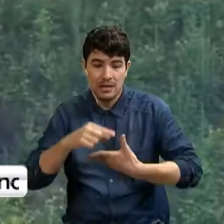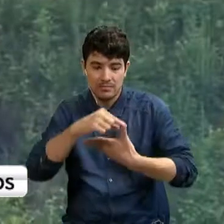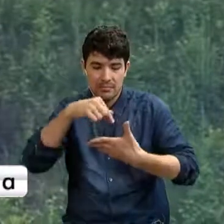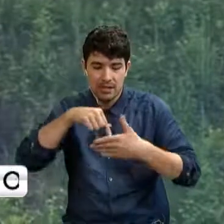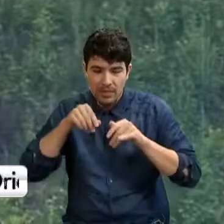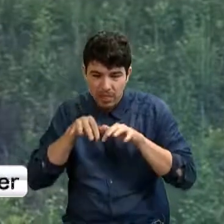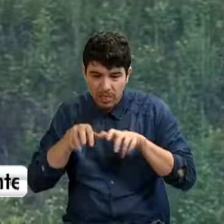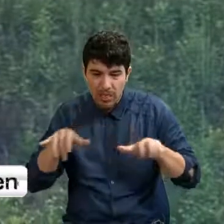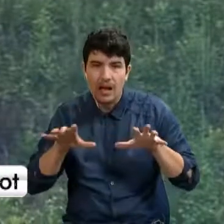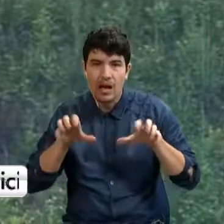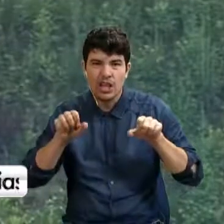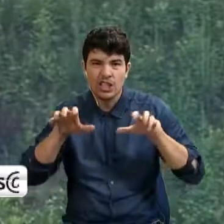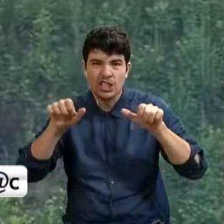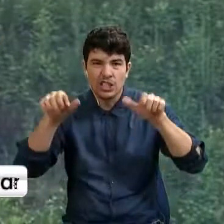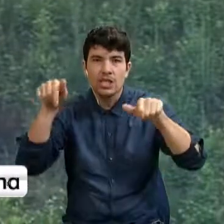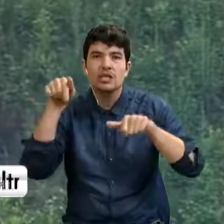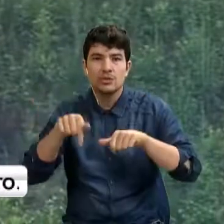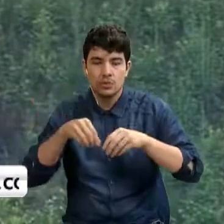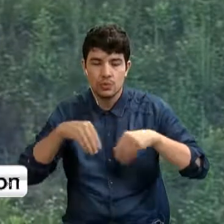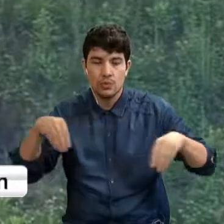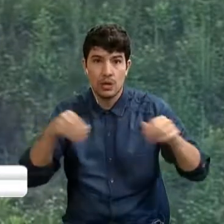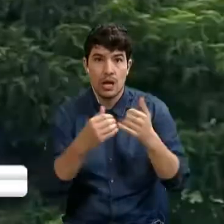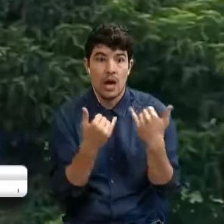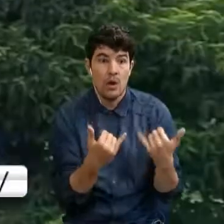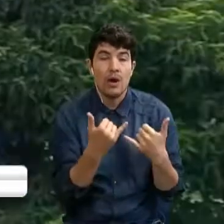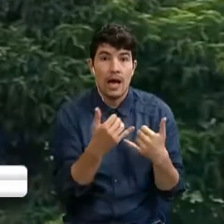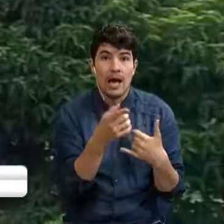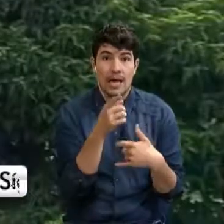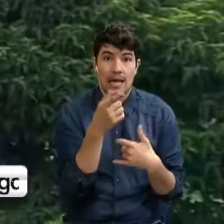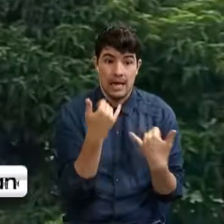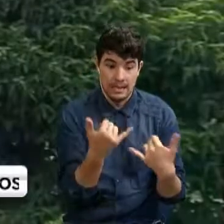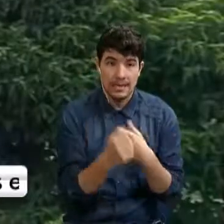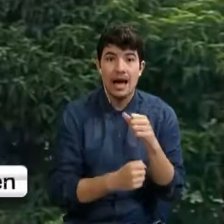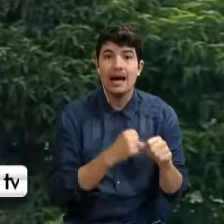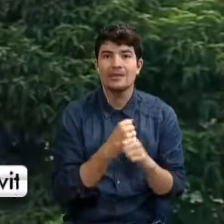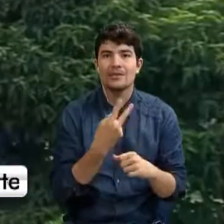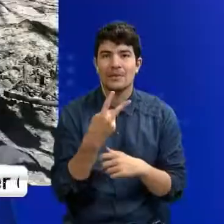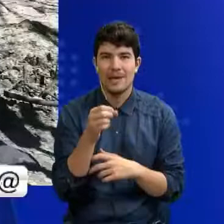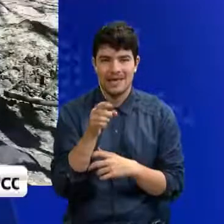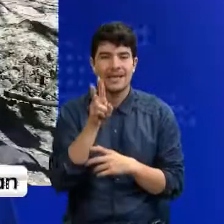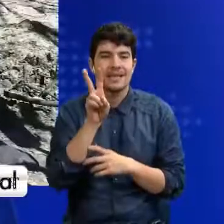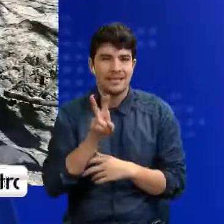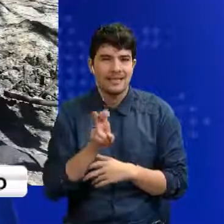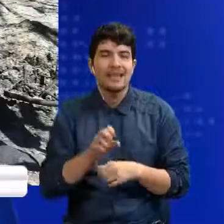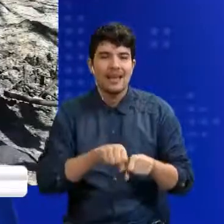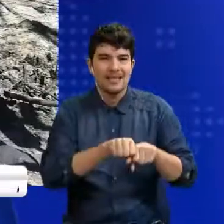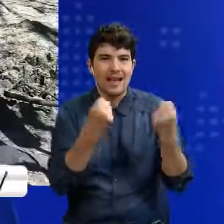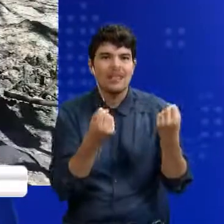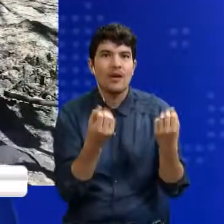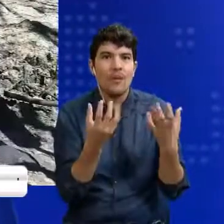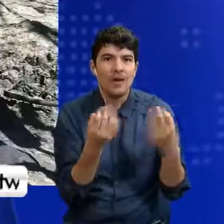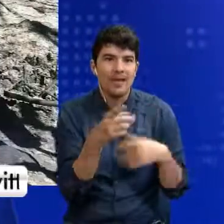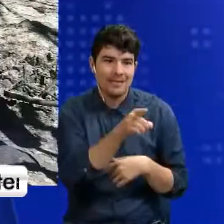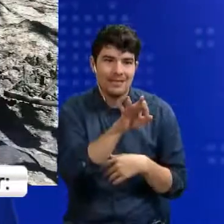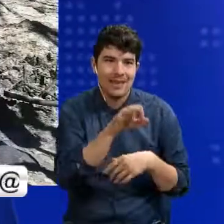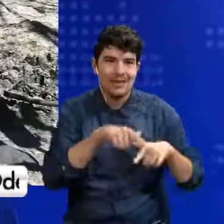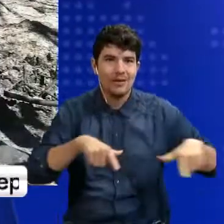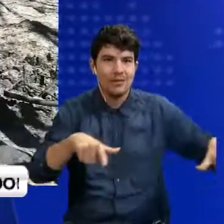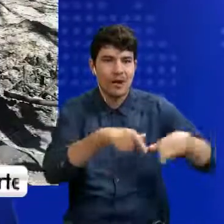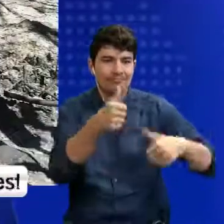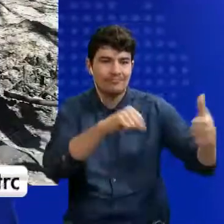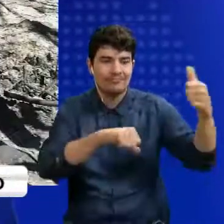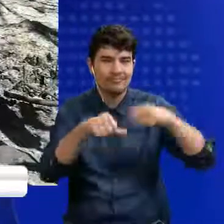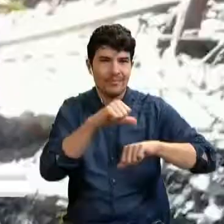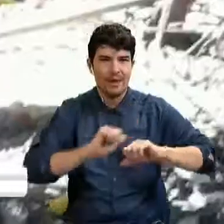contaminan el suelo. En lo corrido del año han destruido 13 refinerías ilegales en el departamento. El Ejército Nacional mantiene su permanente ofensiva con